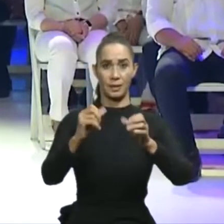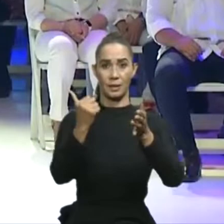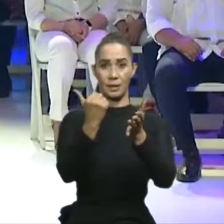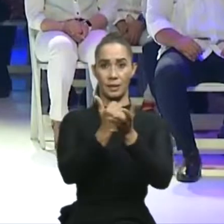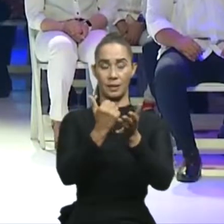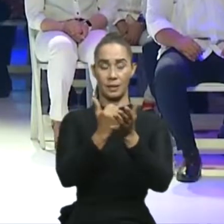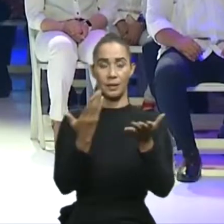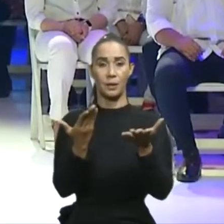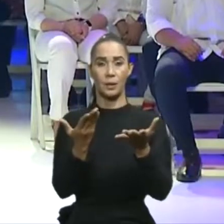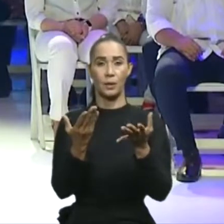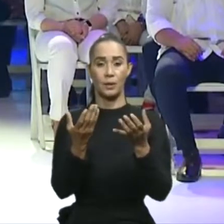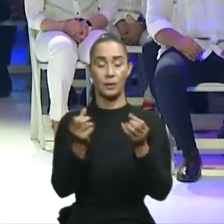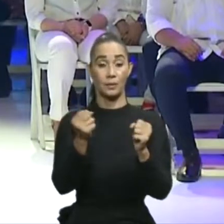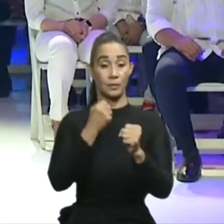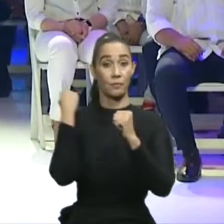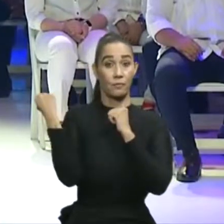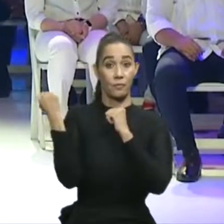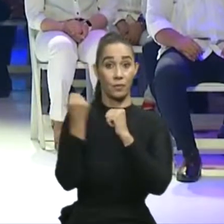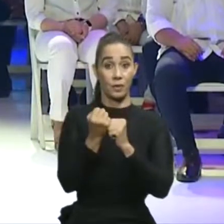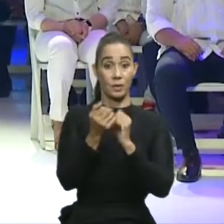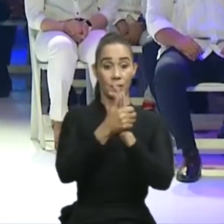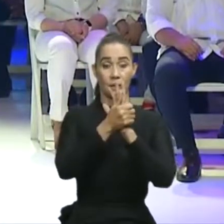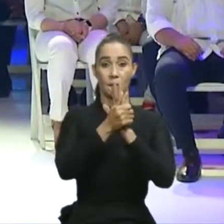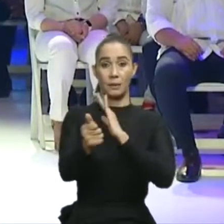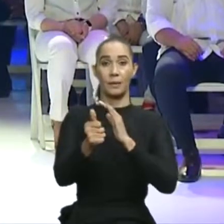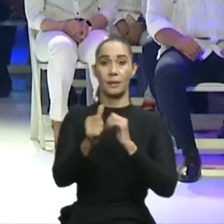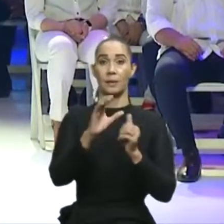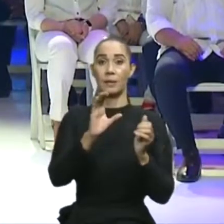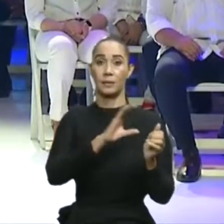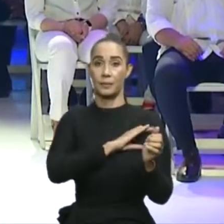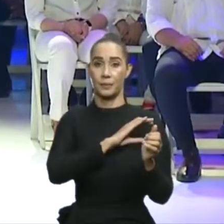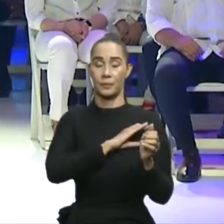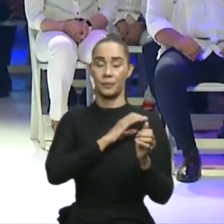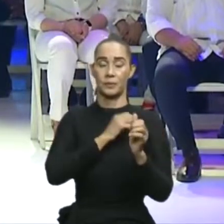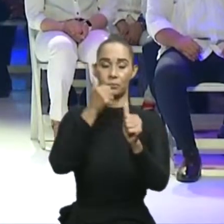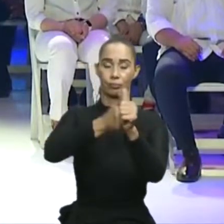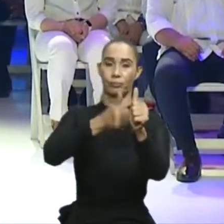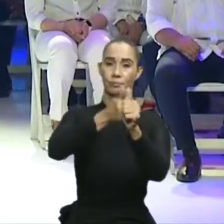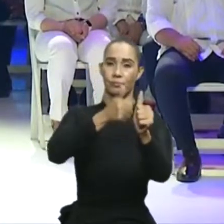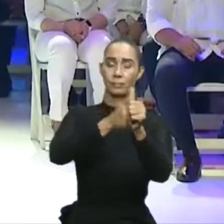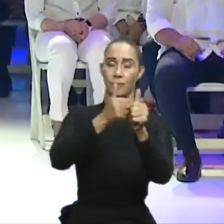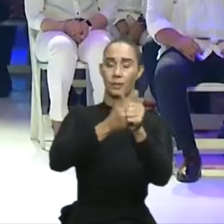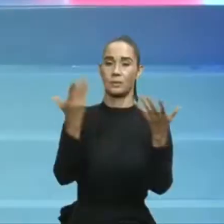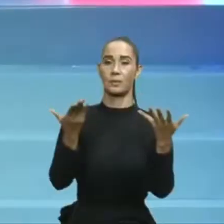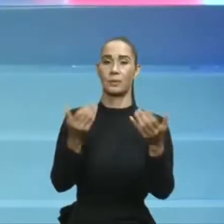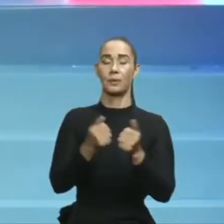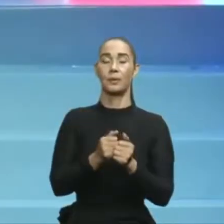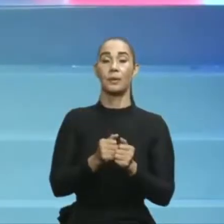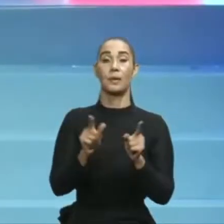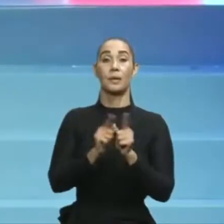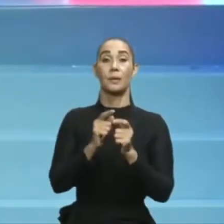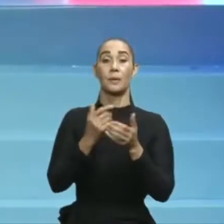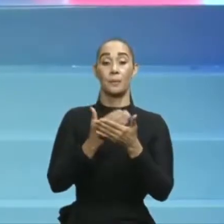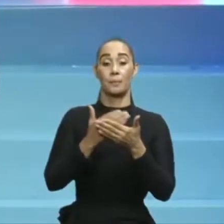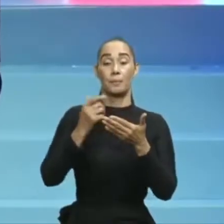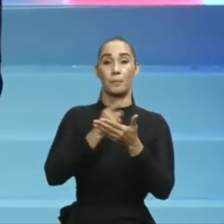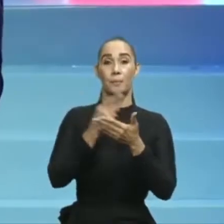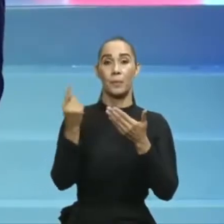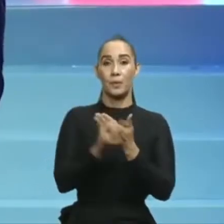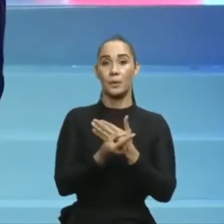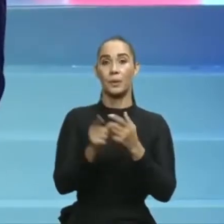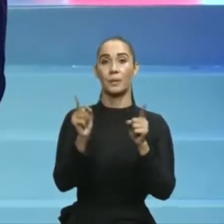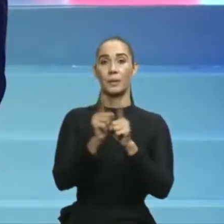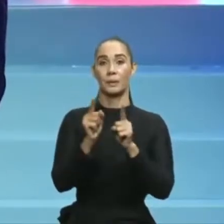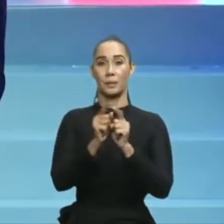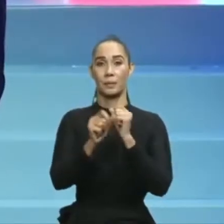delictiva que fortalecerá las capacidades de la policía en cuanto a la persecución del delito y próximamente las haré lanzaremos